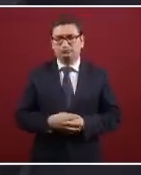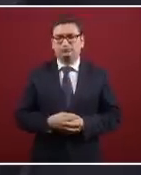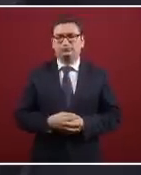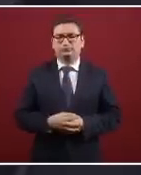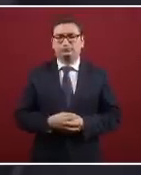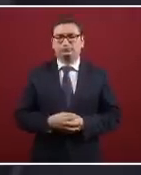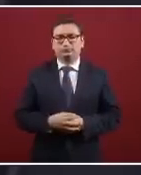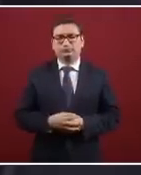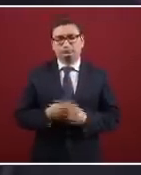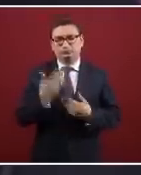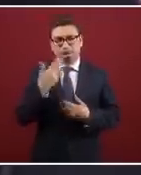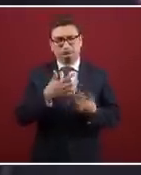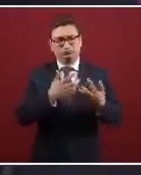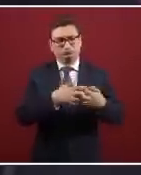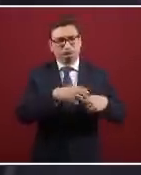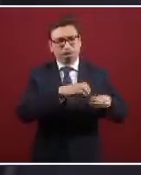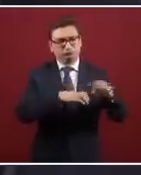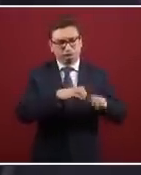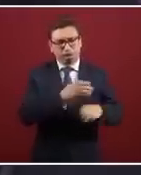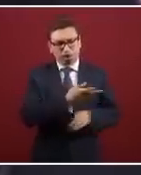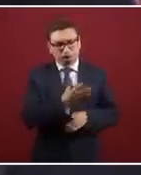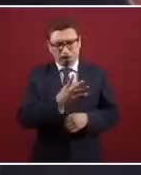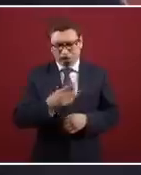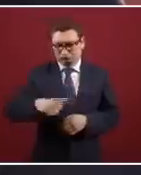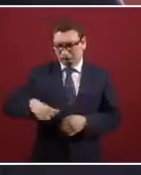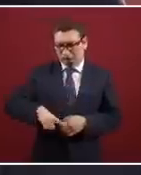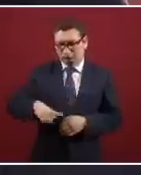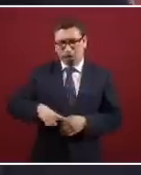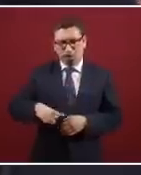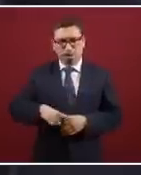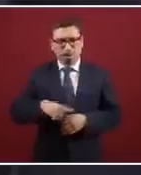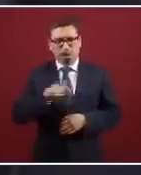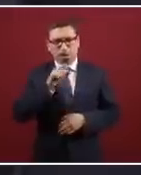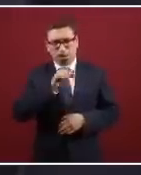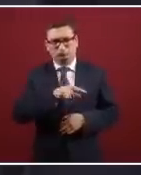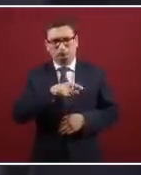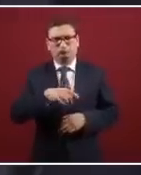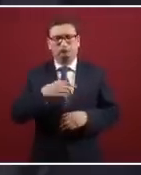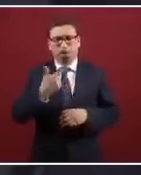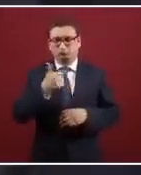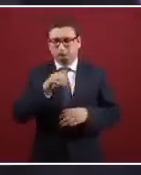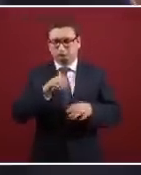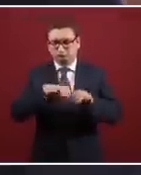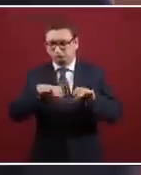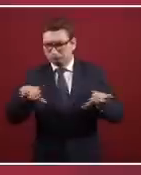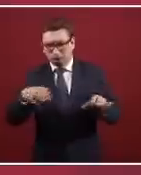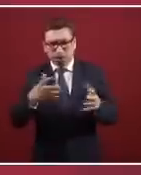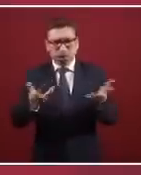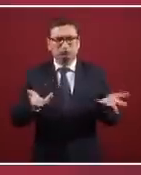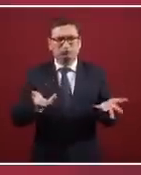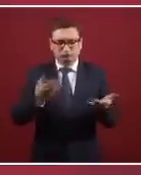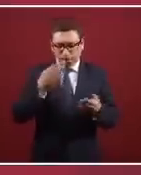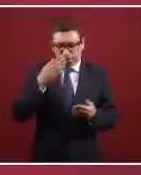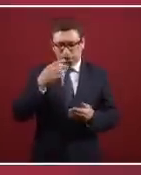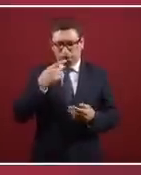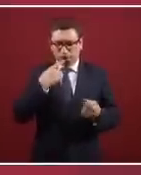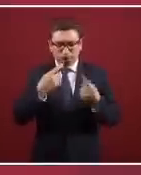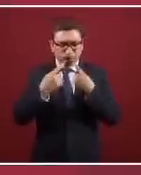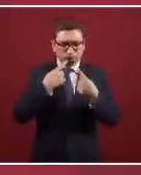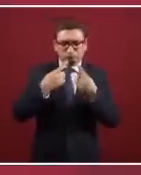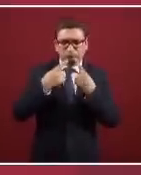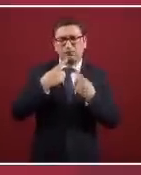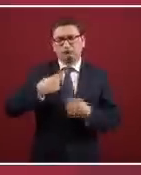entre el gobierno y las empresas de los gasoductos, Nosotros aceptamos